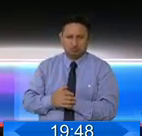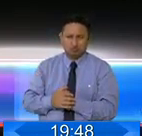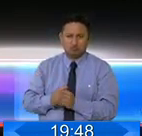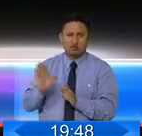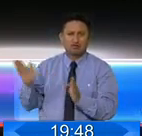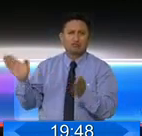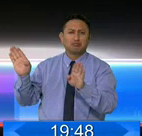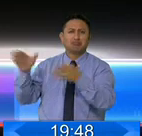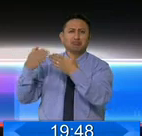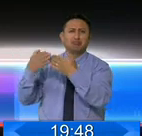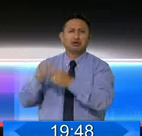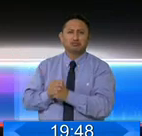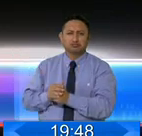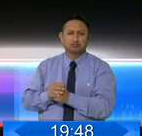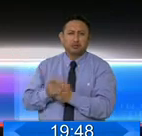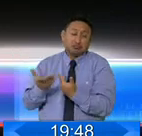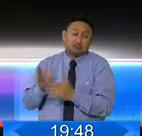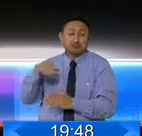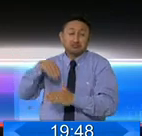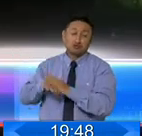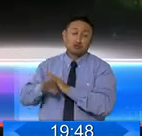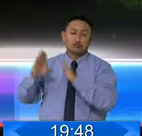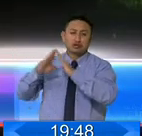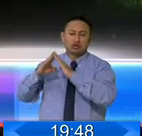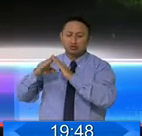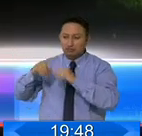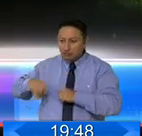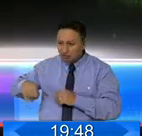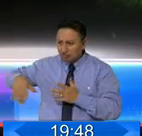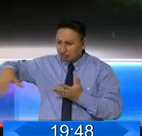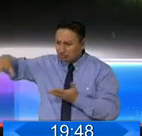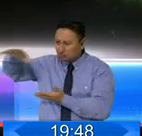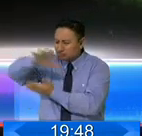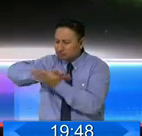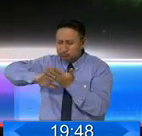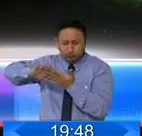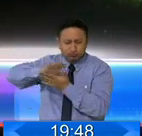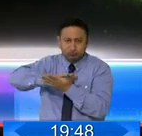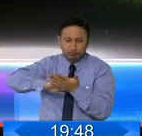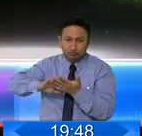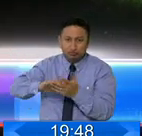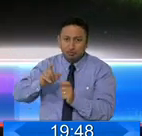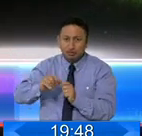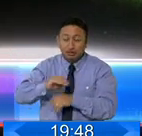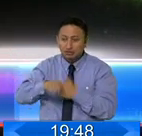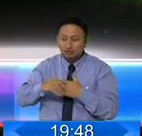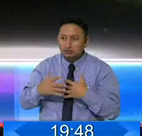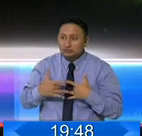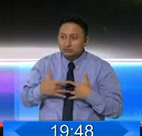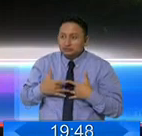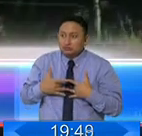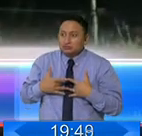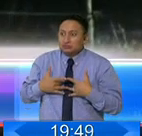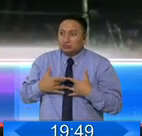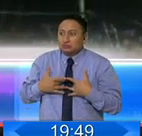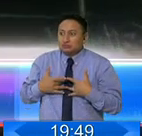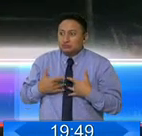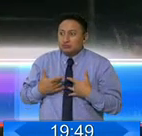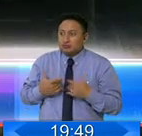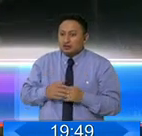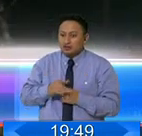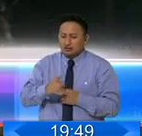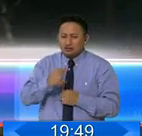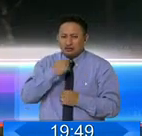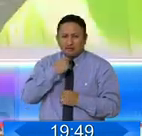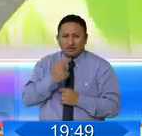estaba cerrada. Pasaron a la casa y vieron todo revuelto. Algo pasó, un viento frío corrió por el ambiente, que estaba rodeado de